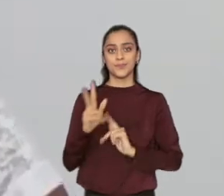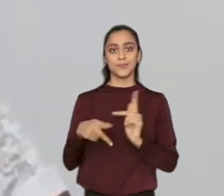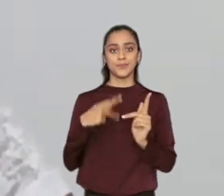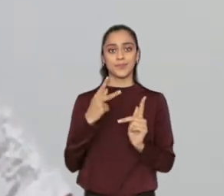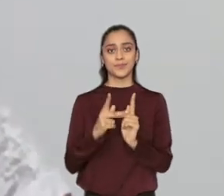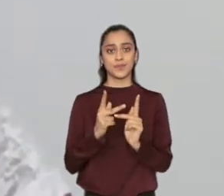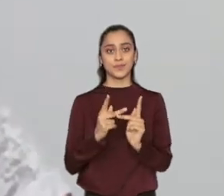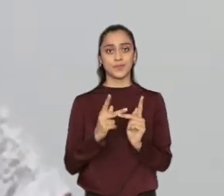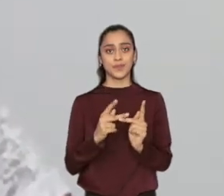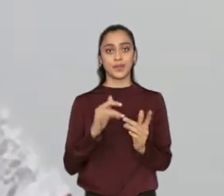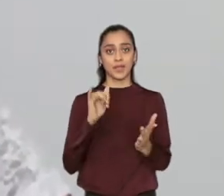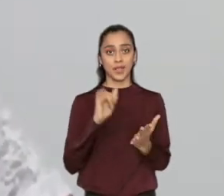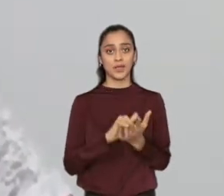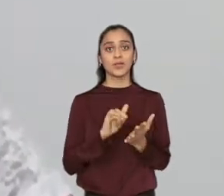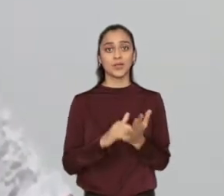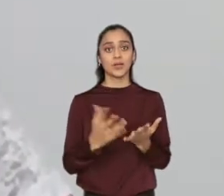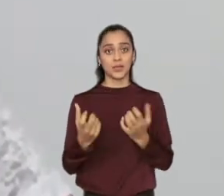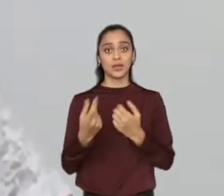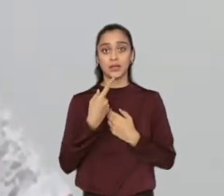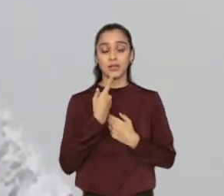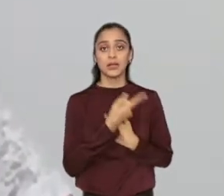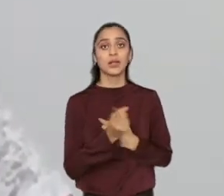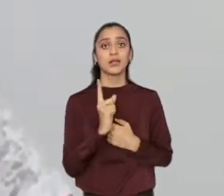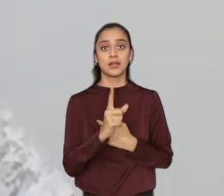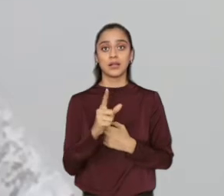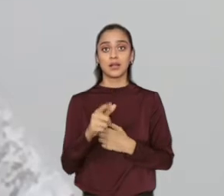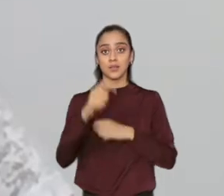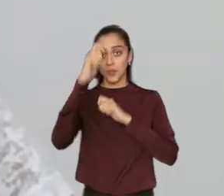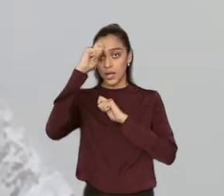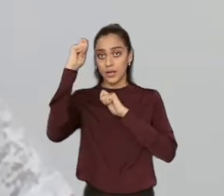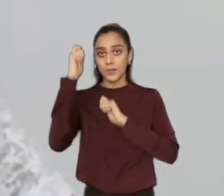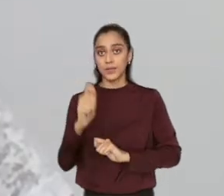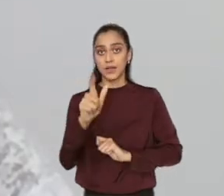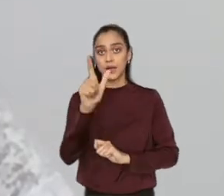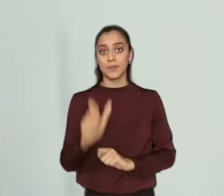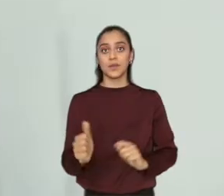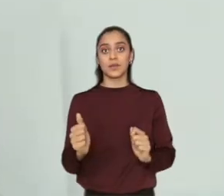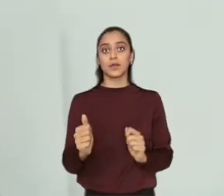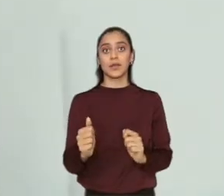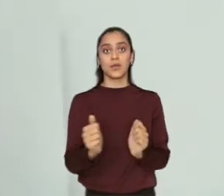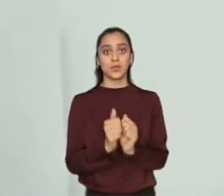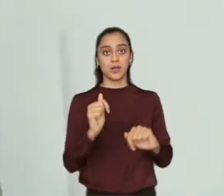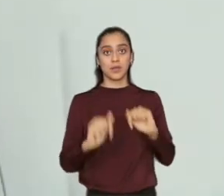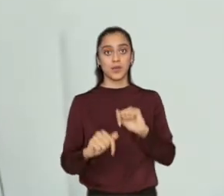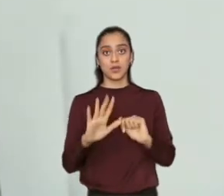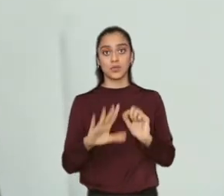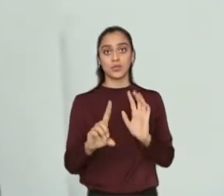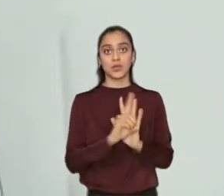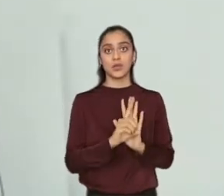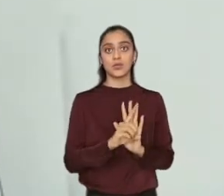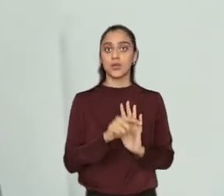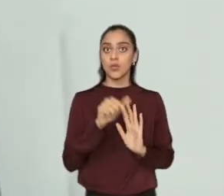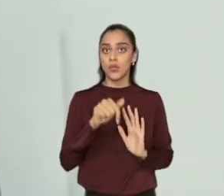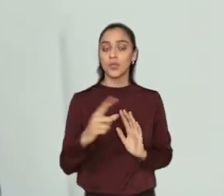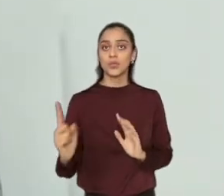Perfecto. Y este ha sido el mensaje de que se puedan respetar los derechos de las personas con discapacidad. Tú llegaste